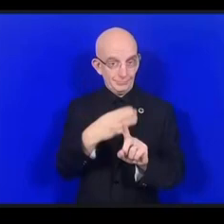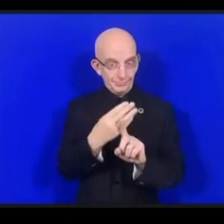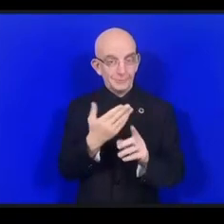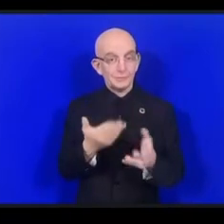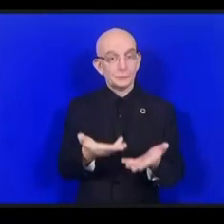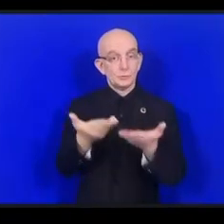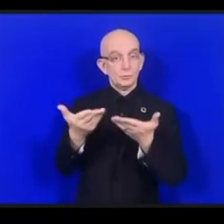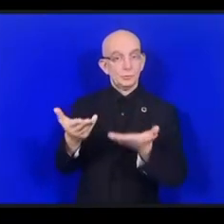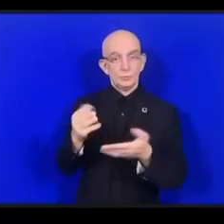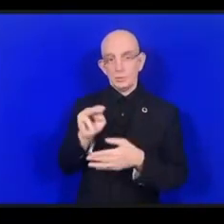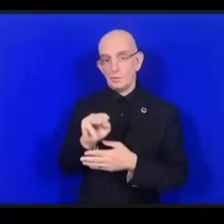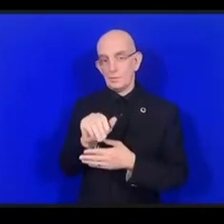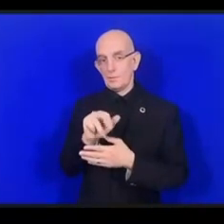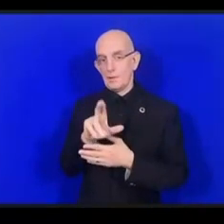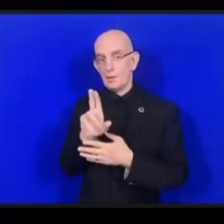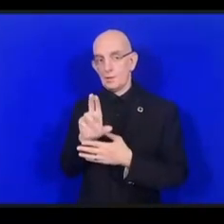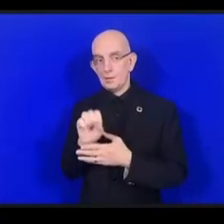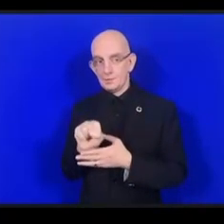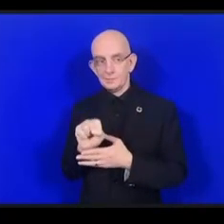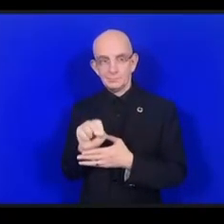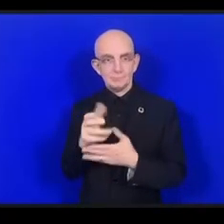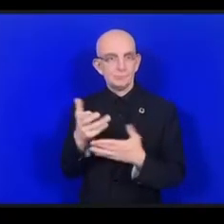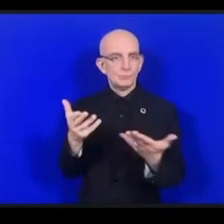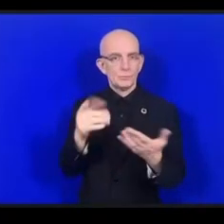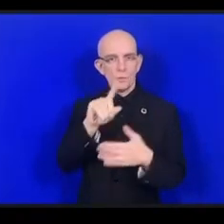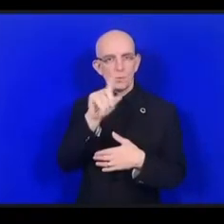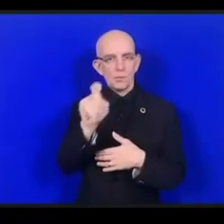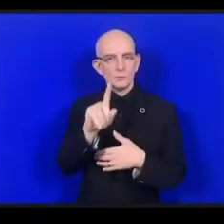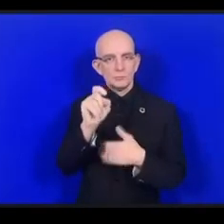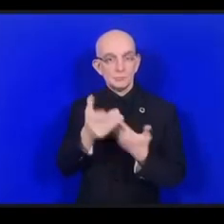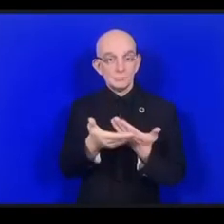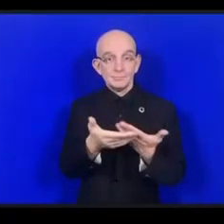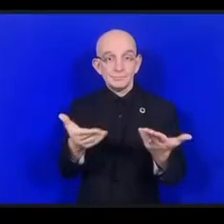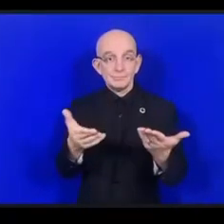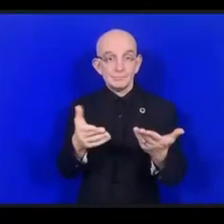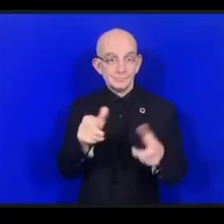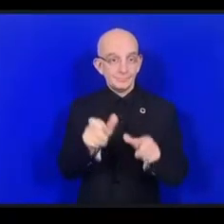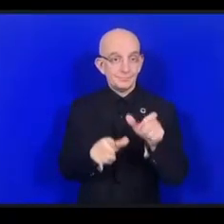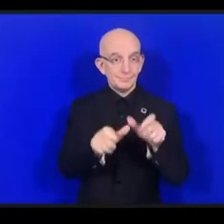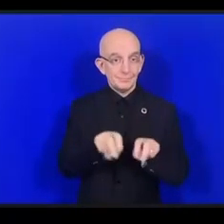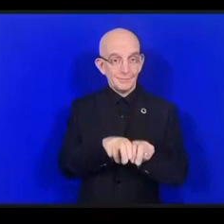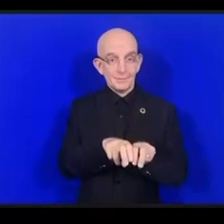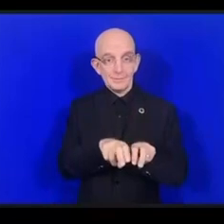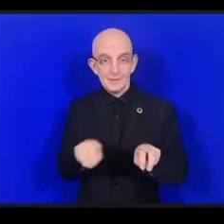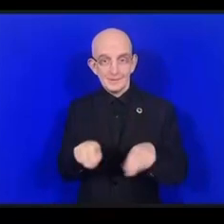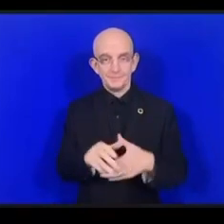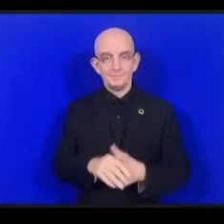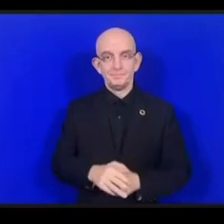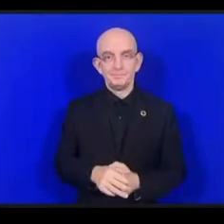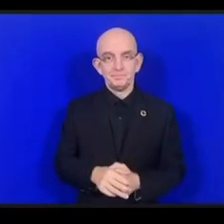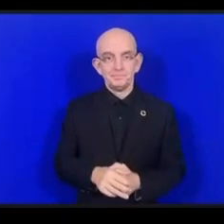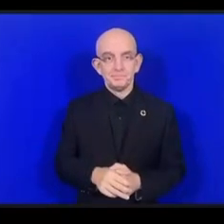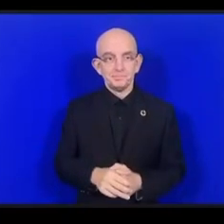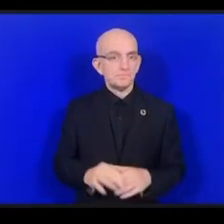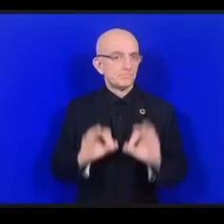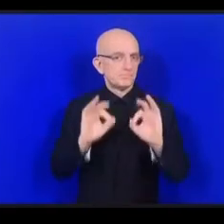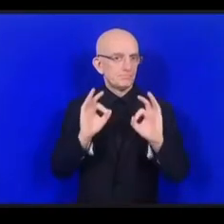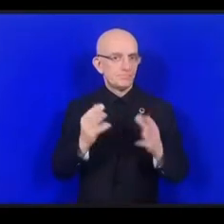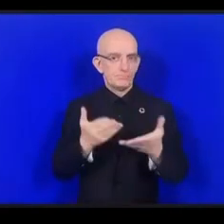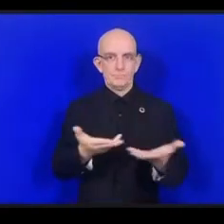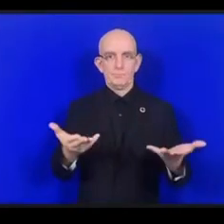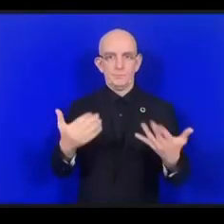pregunta uno de nuestros panelistas Gracias estamos en una enorme sala y les aliento a que se acerquen más al estrado